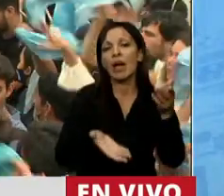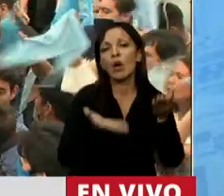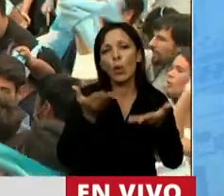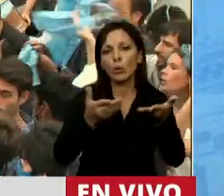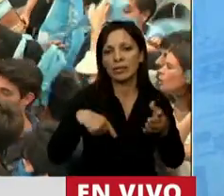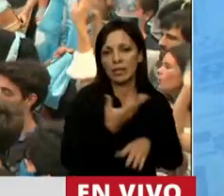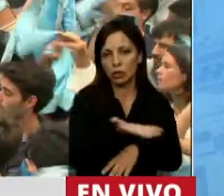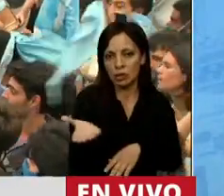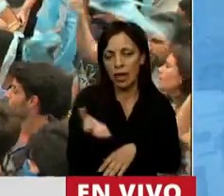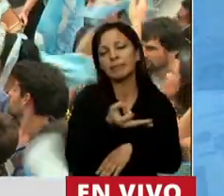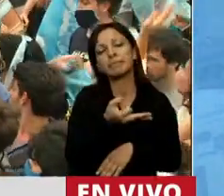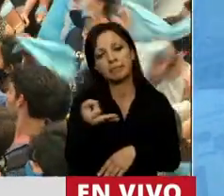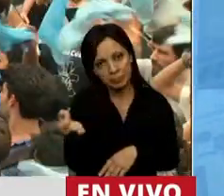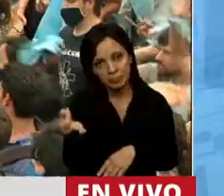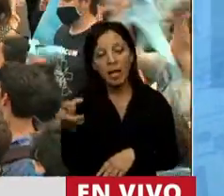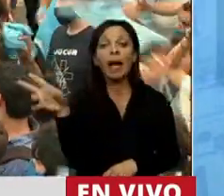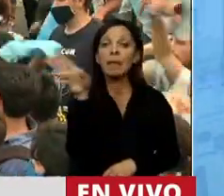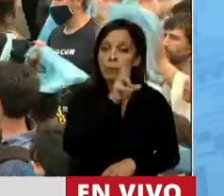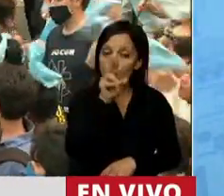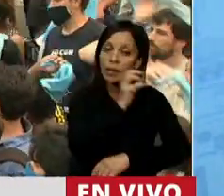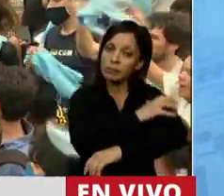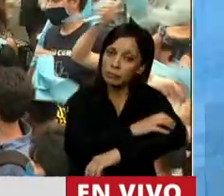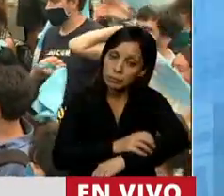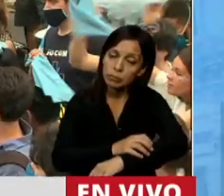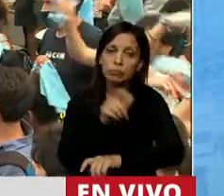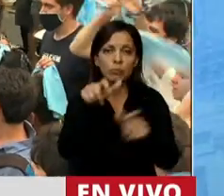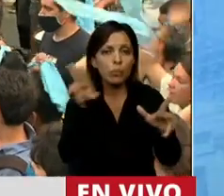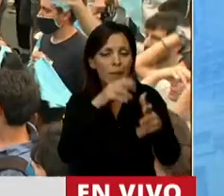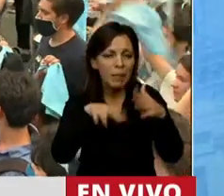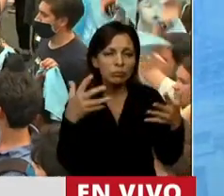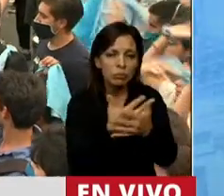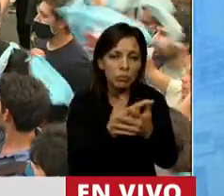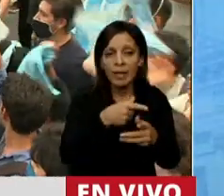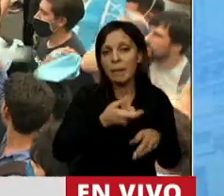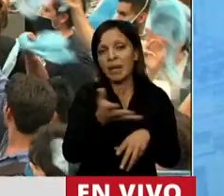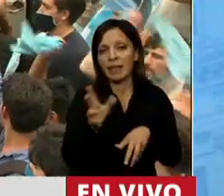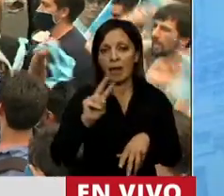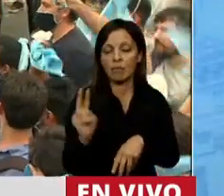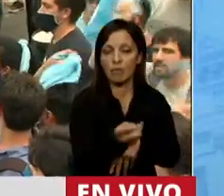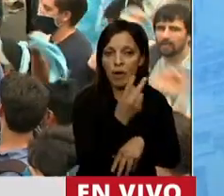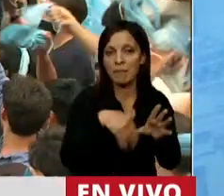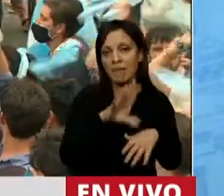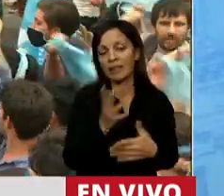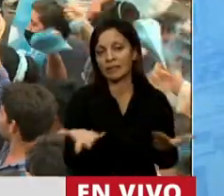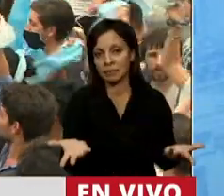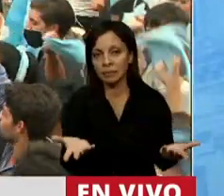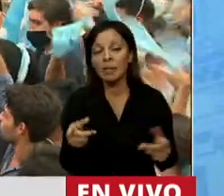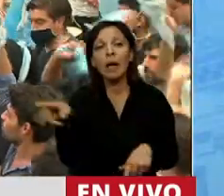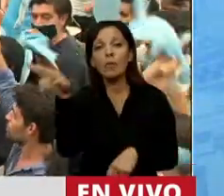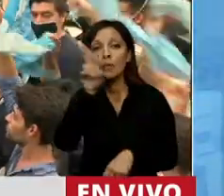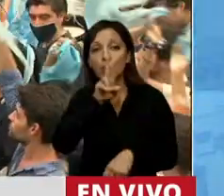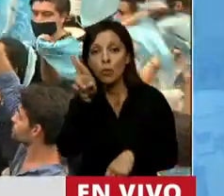social. Efectivamente, las mujeres pobres y vulnerables son quienes más mueren y quienes nos hacen en peores condiciones, y las